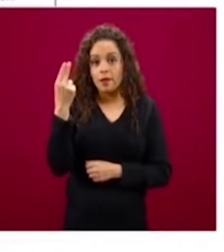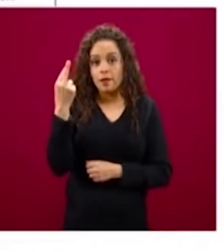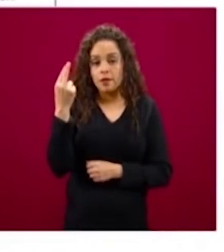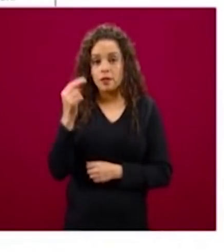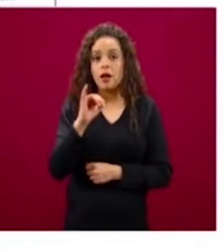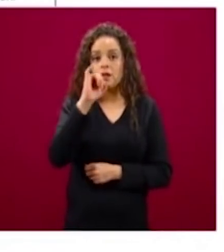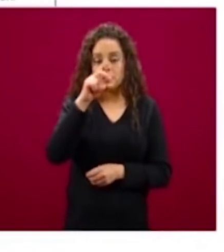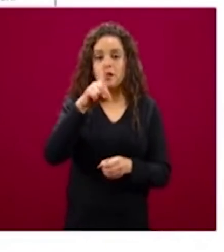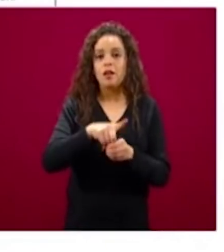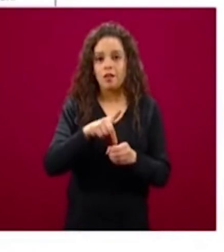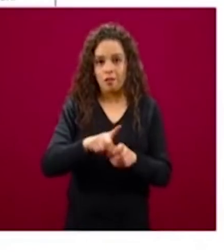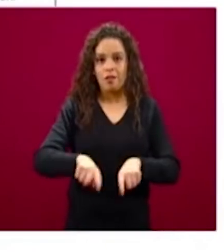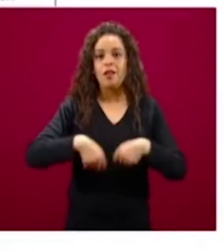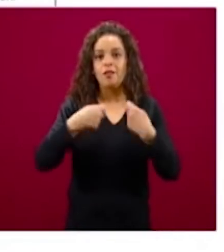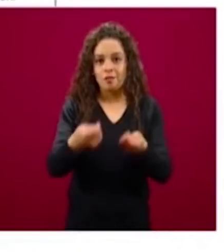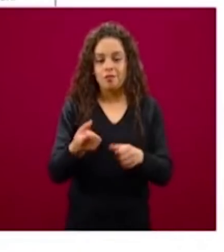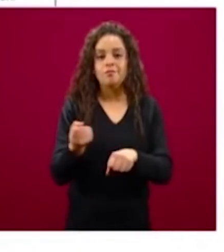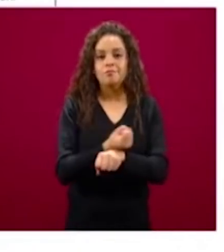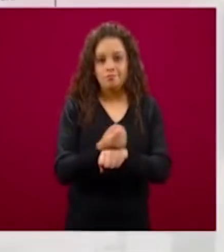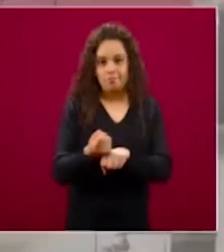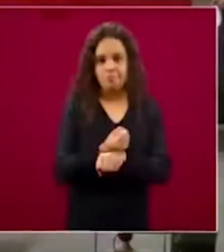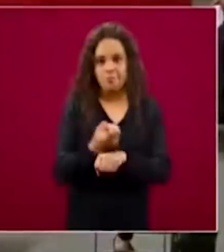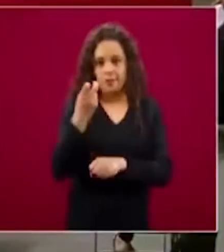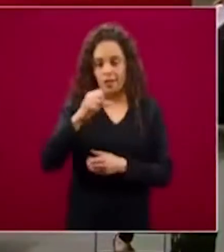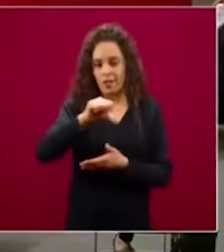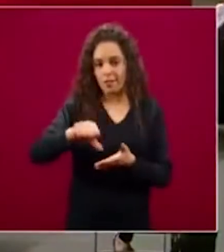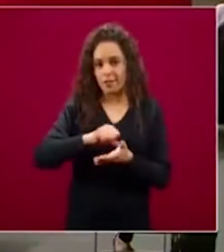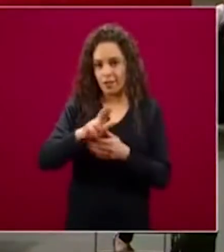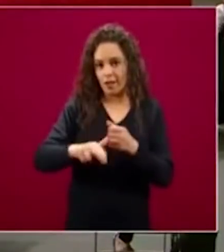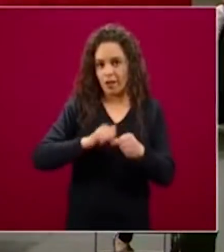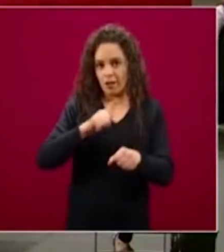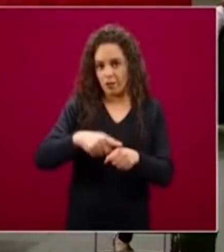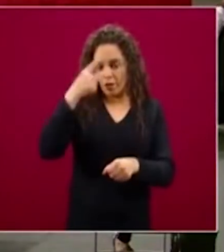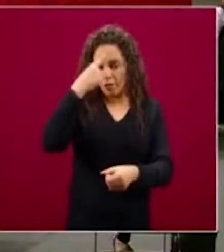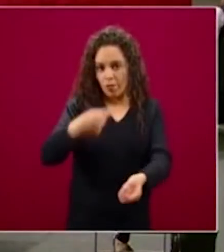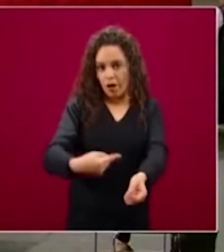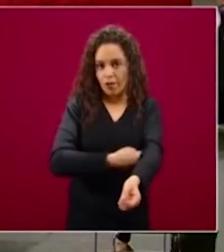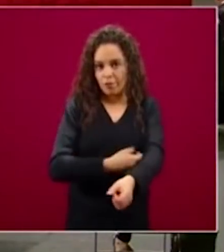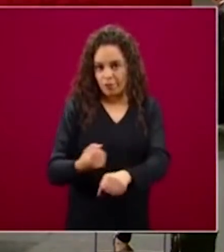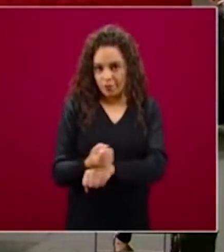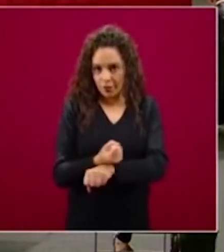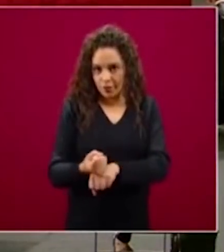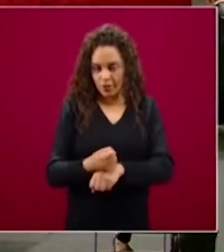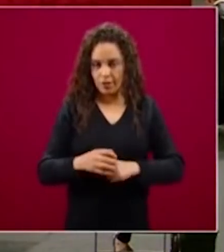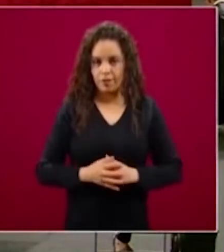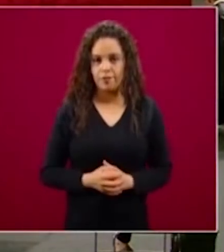fueron efectivas en el Banco de Sangre del Centro Nacional de la Transfusión Sanguínea.